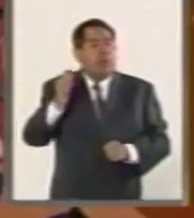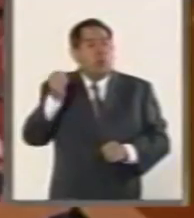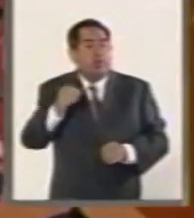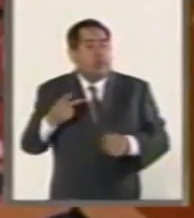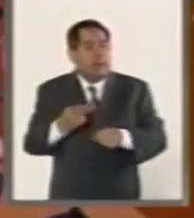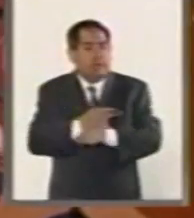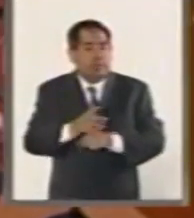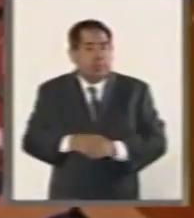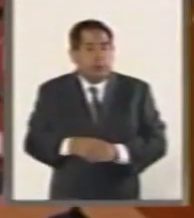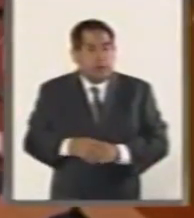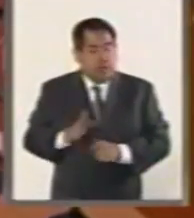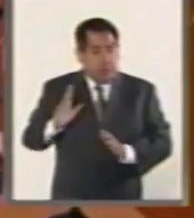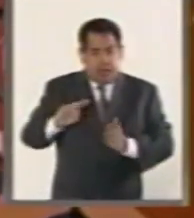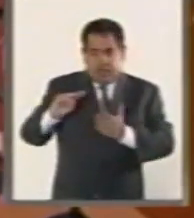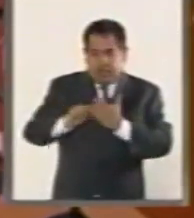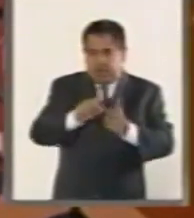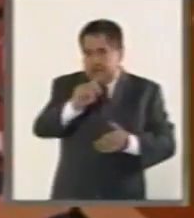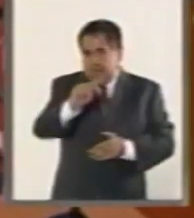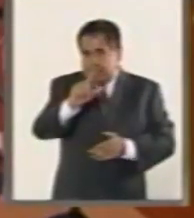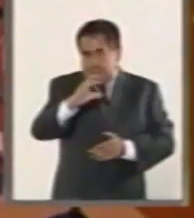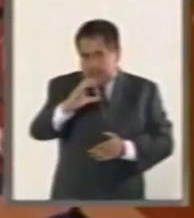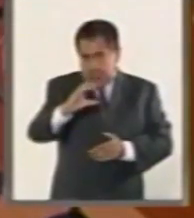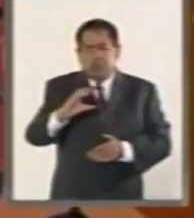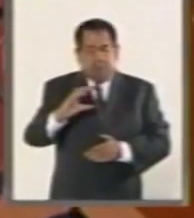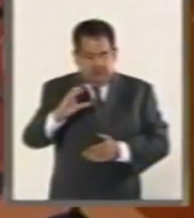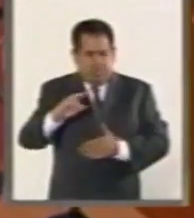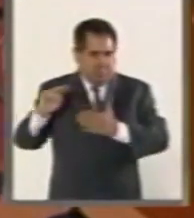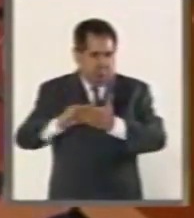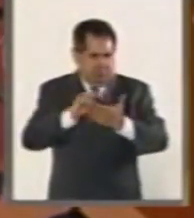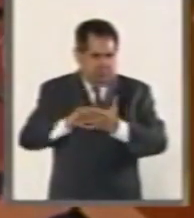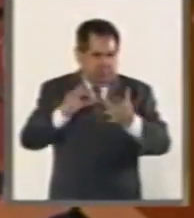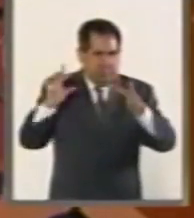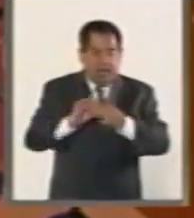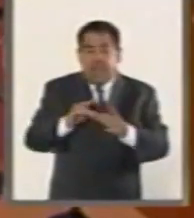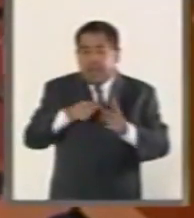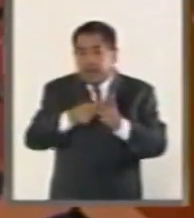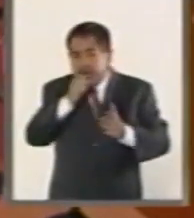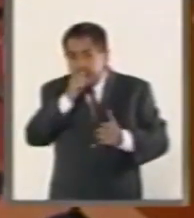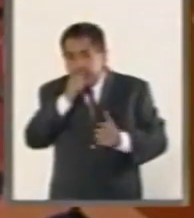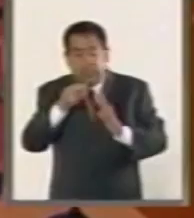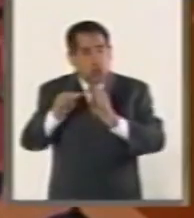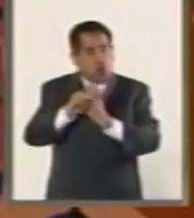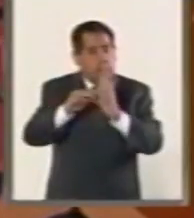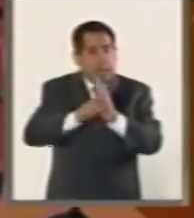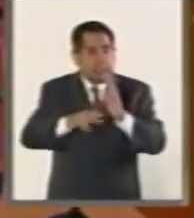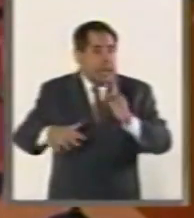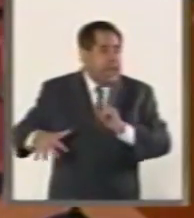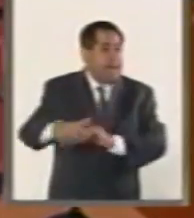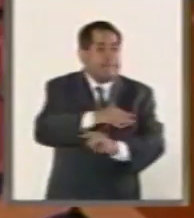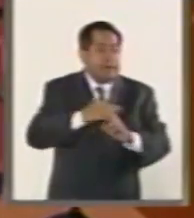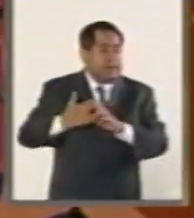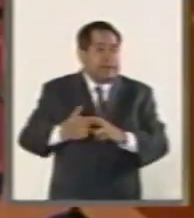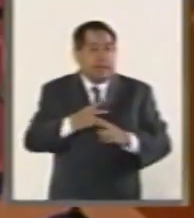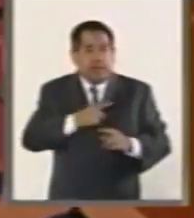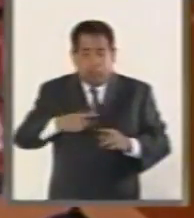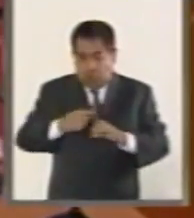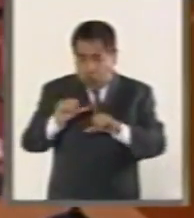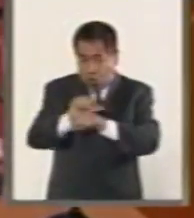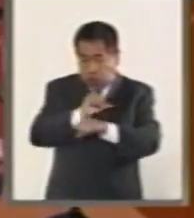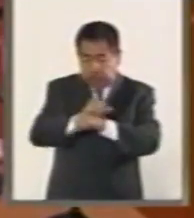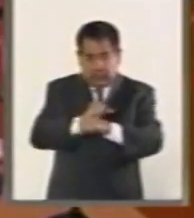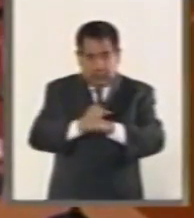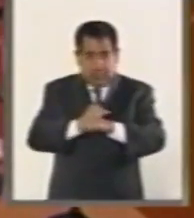1999, cuando ya suscrito el Tratado de Libre Comercio, se estableció que las normas ambientales que deberían tener los